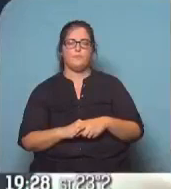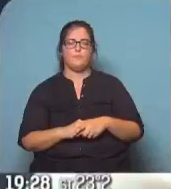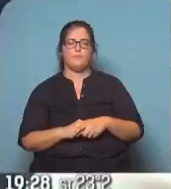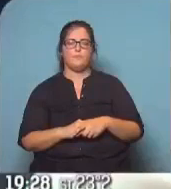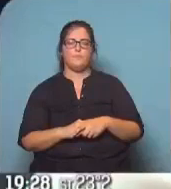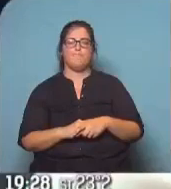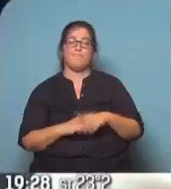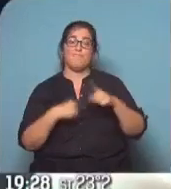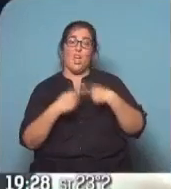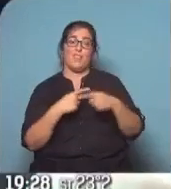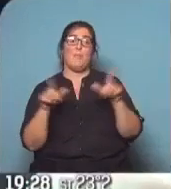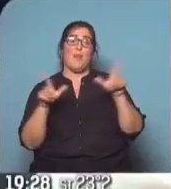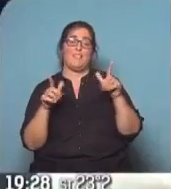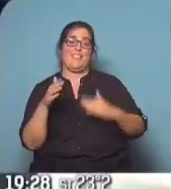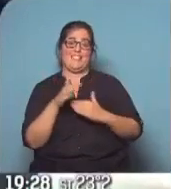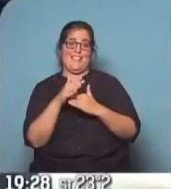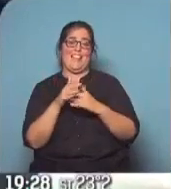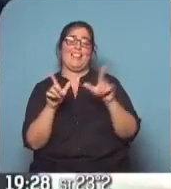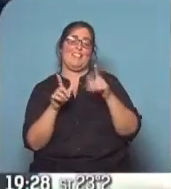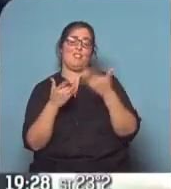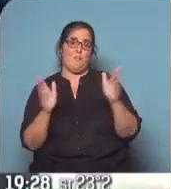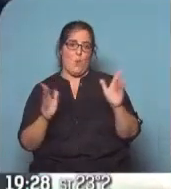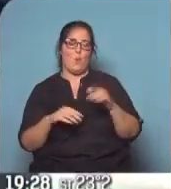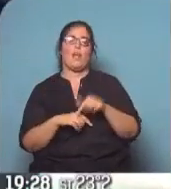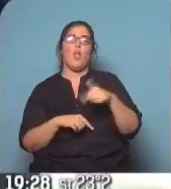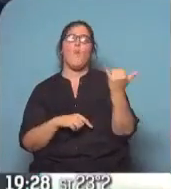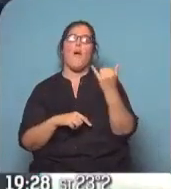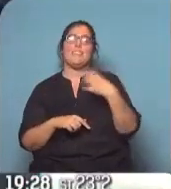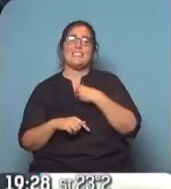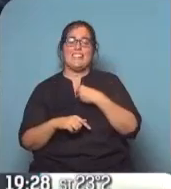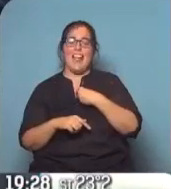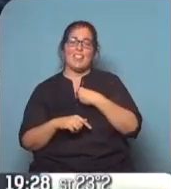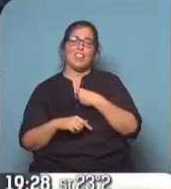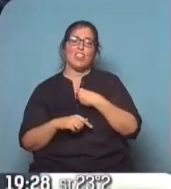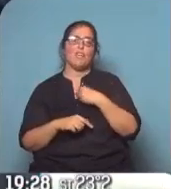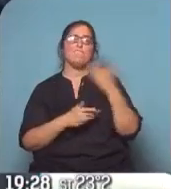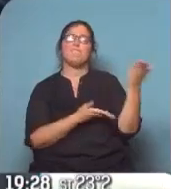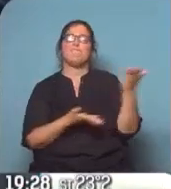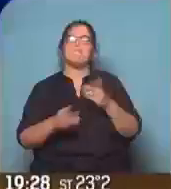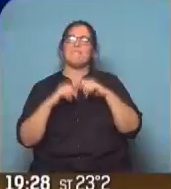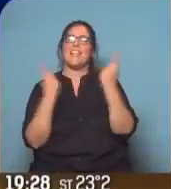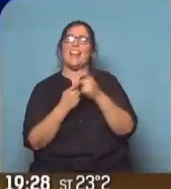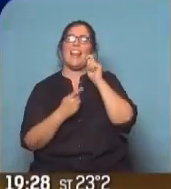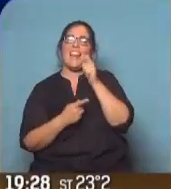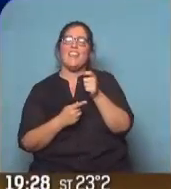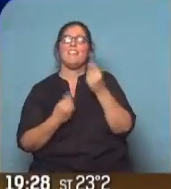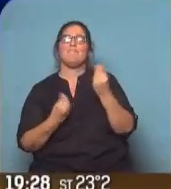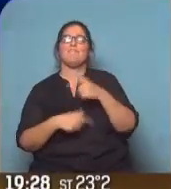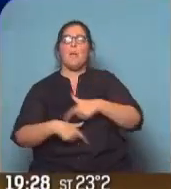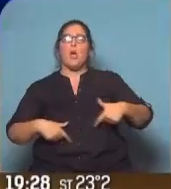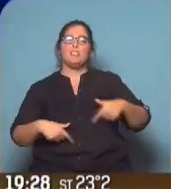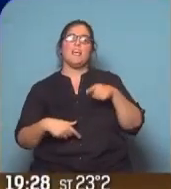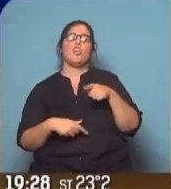seguimos en el noticiero central de la televisión pública estamos en jueves santo y recibimos en nuestro living a monseñor santiago olivera